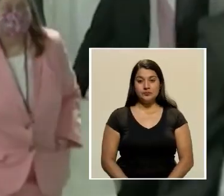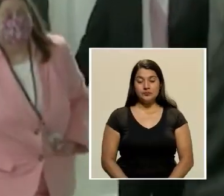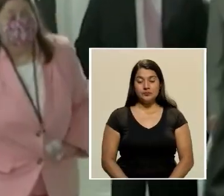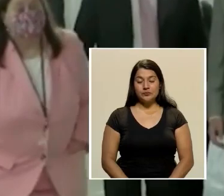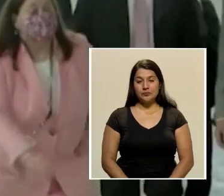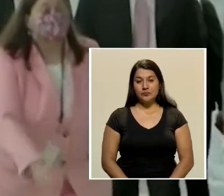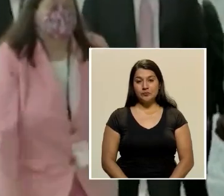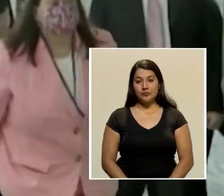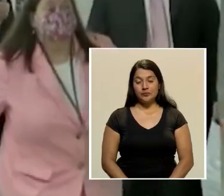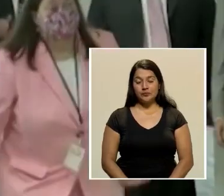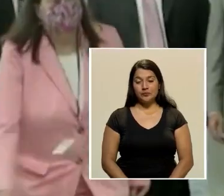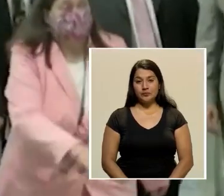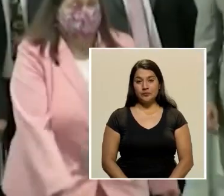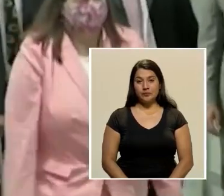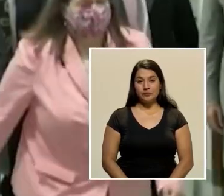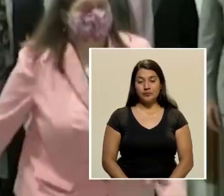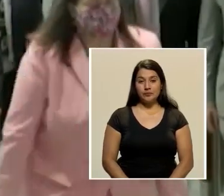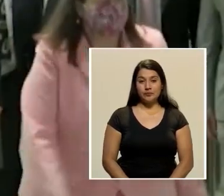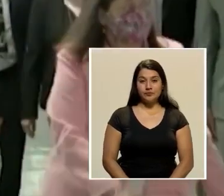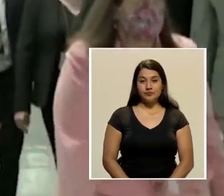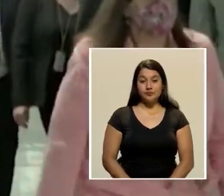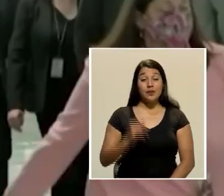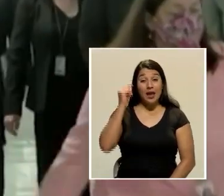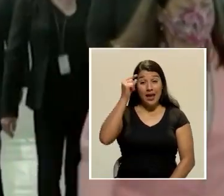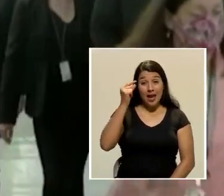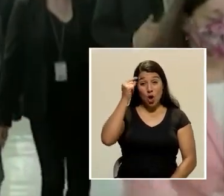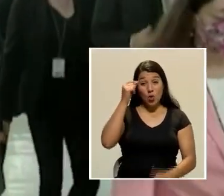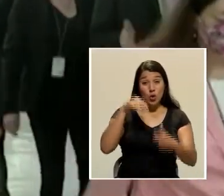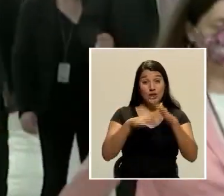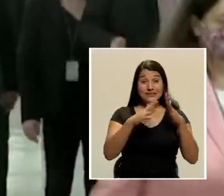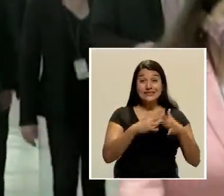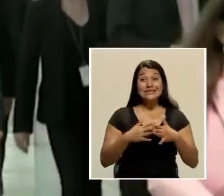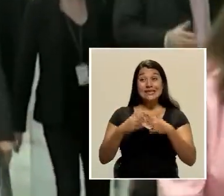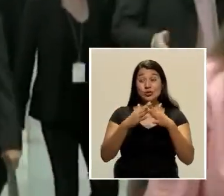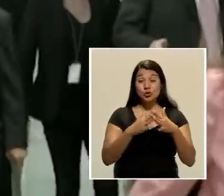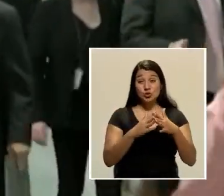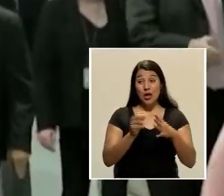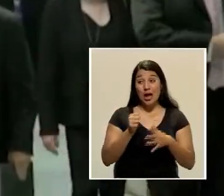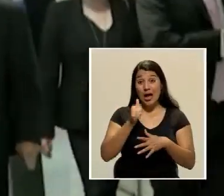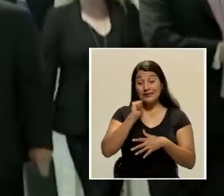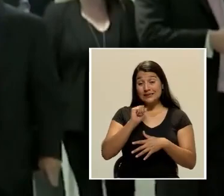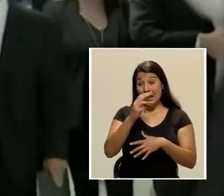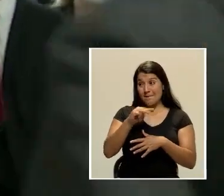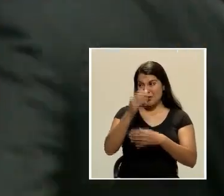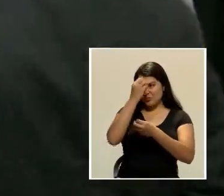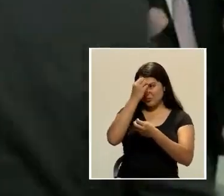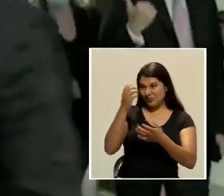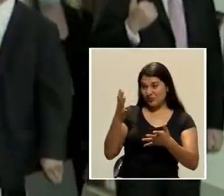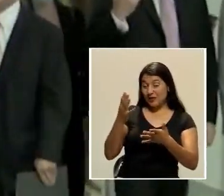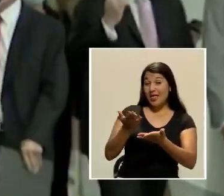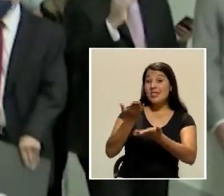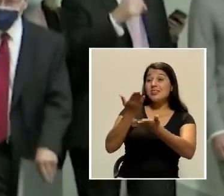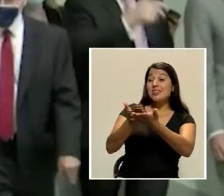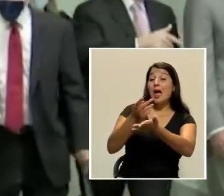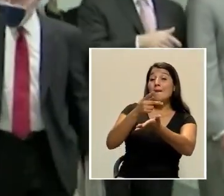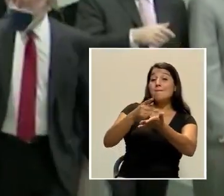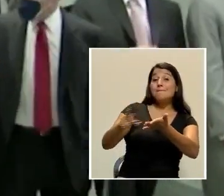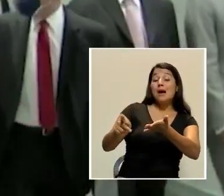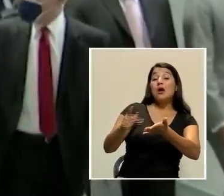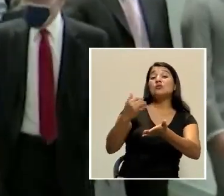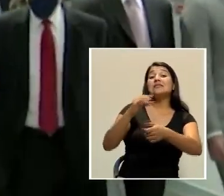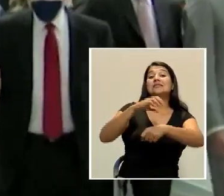$10 millones por el arresto de cualquier agente extranjero que interfiera en las elecciones